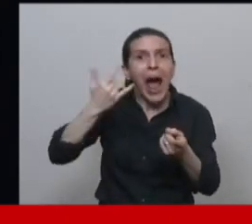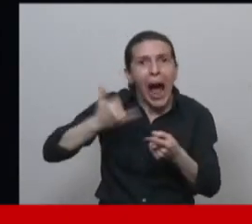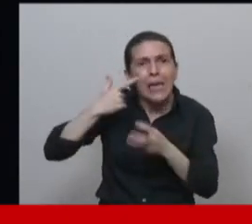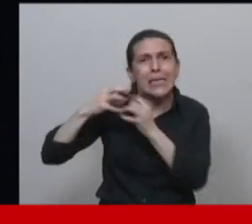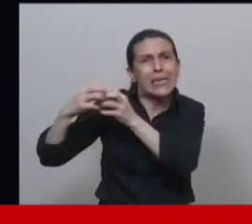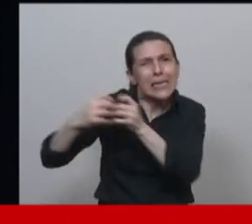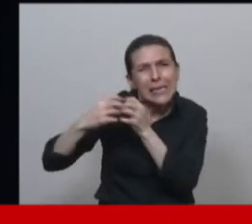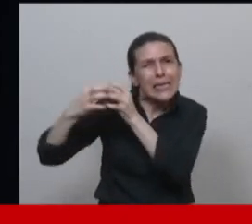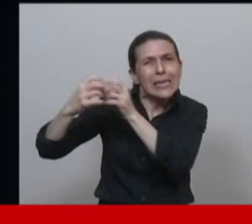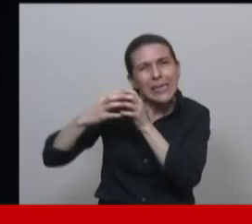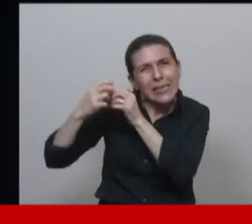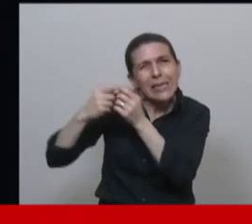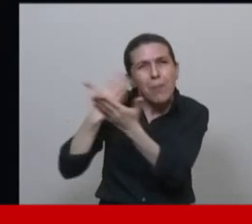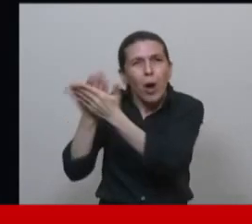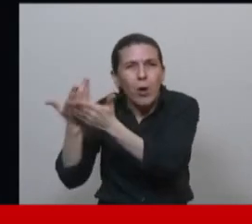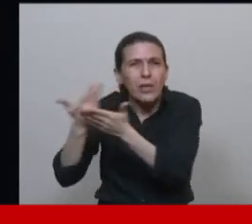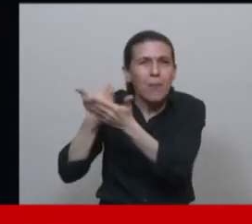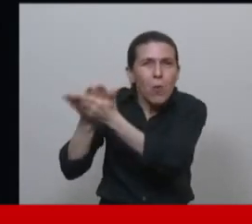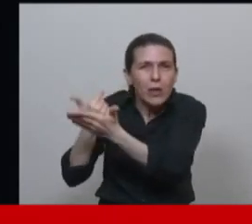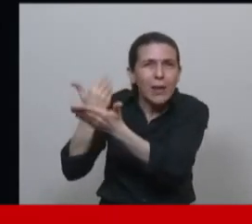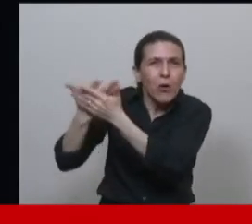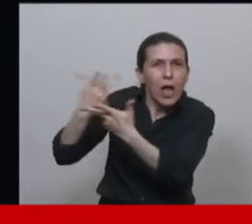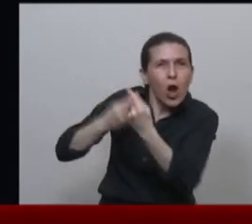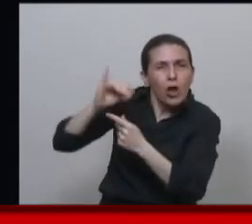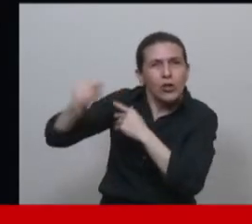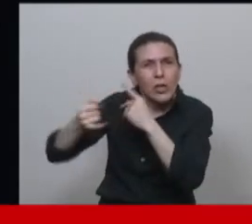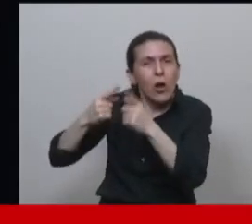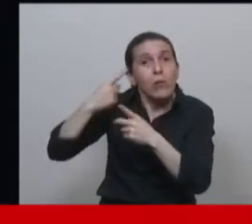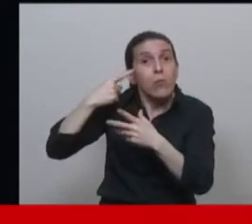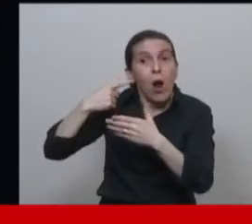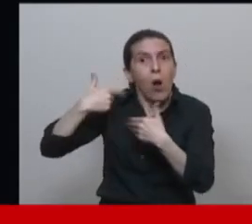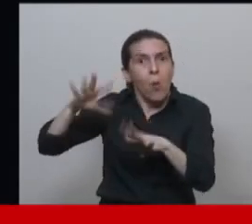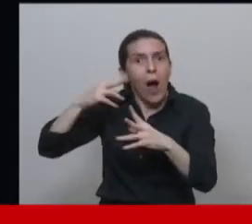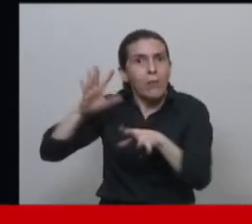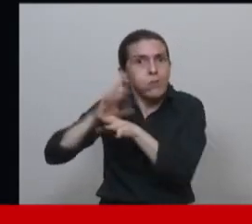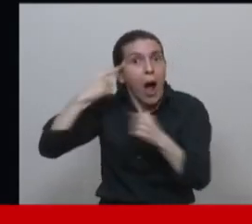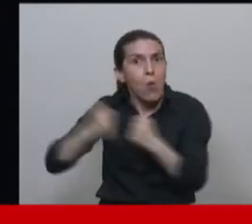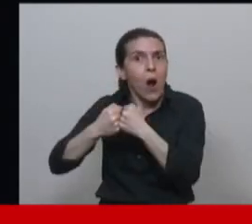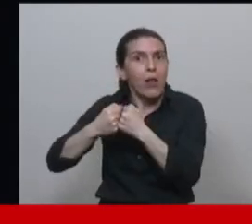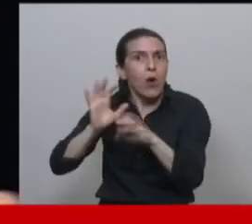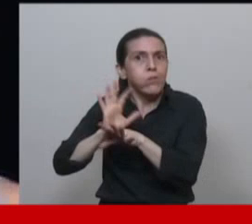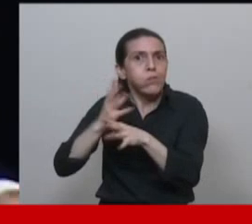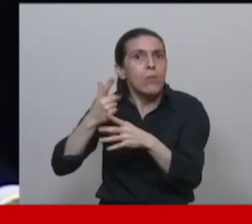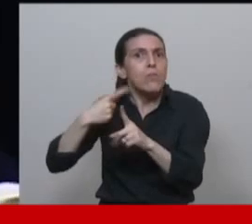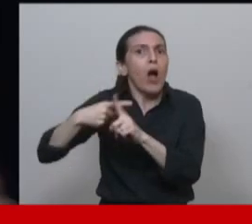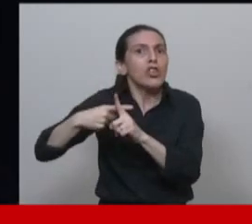negociaciones hemos llegado a este punto de encuentro que termina siendo positivo para todas las partes.